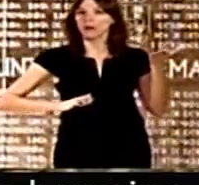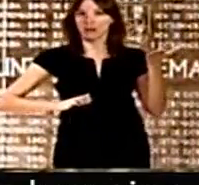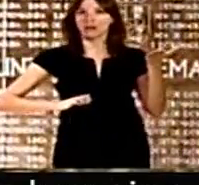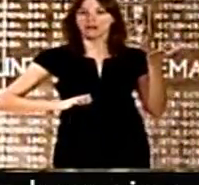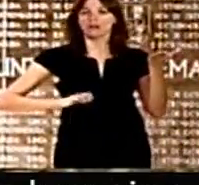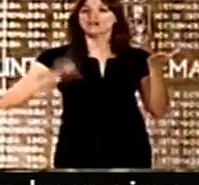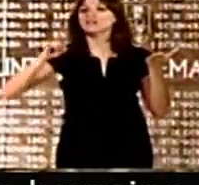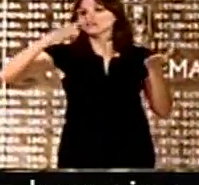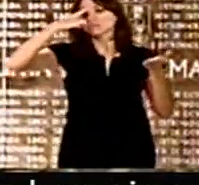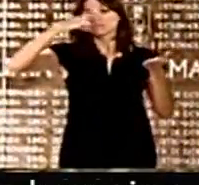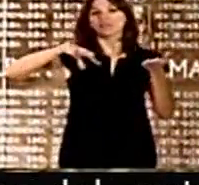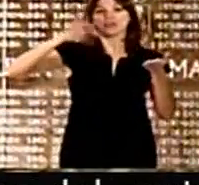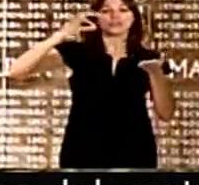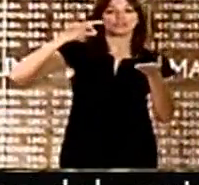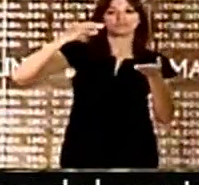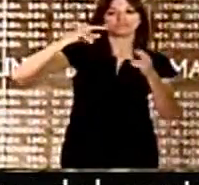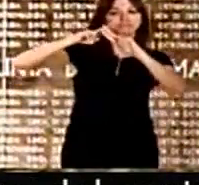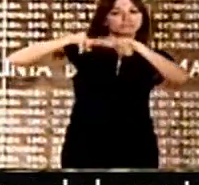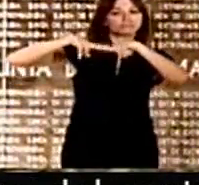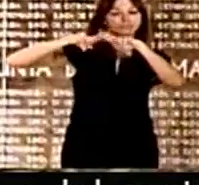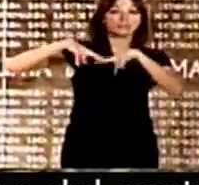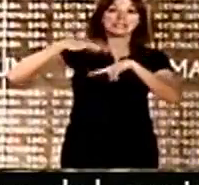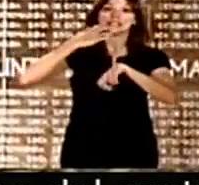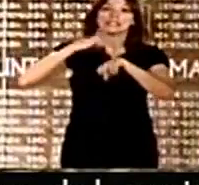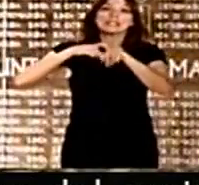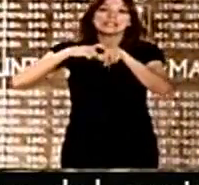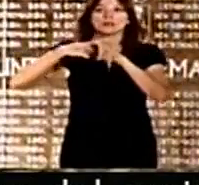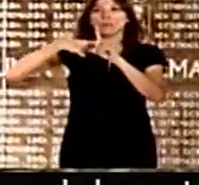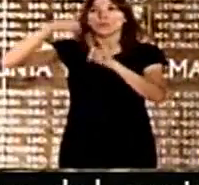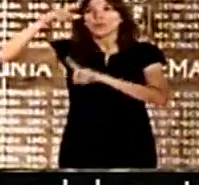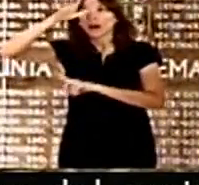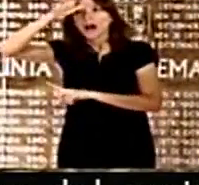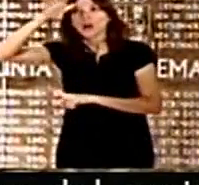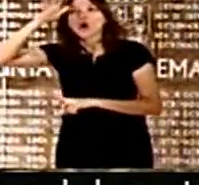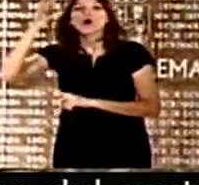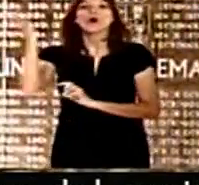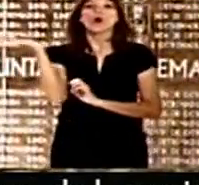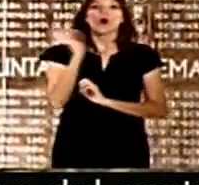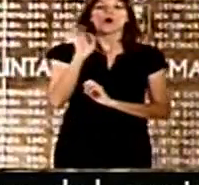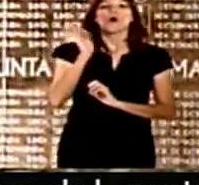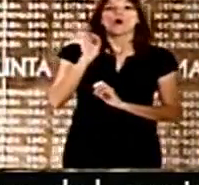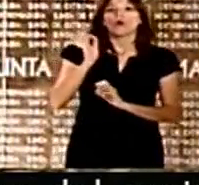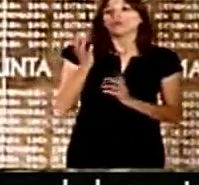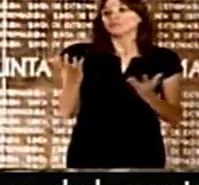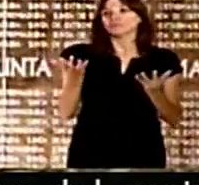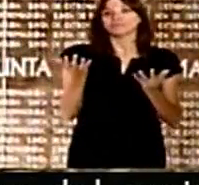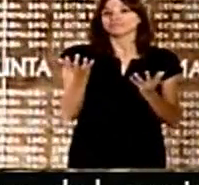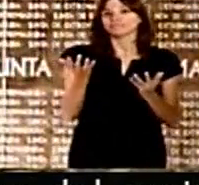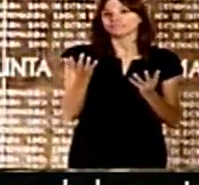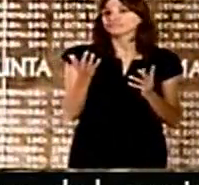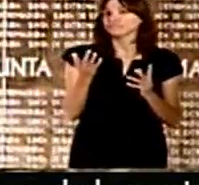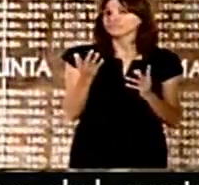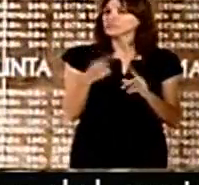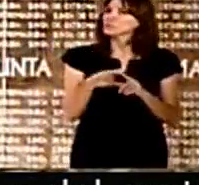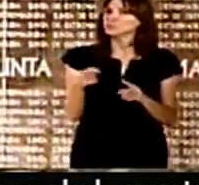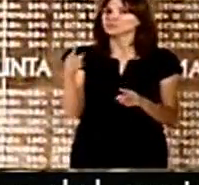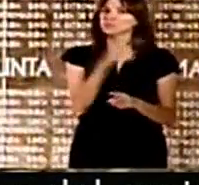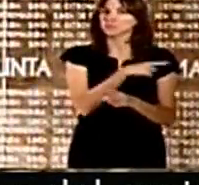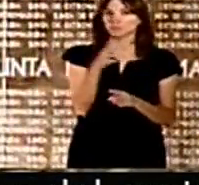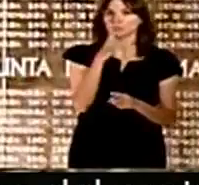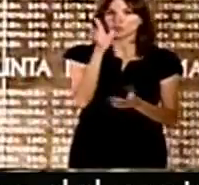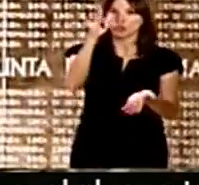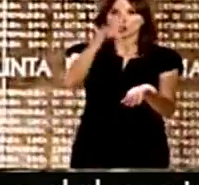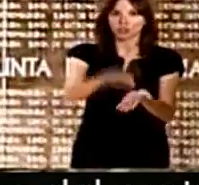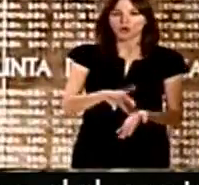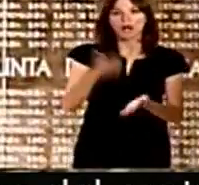decisión cuando se dé una circunstancia como una ola de calor o unas temperaturas más extremas para el tiempo en el que